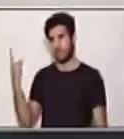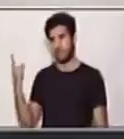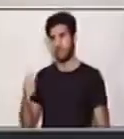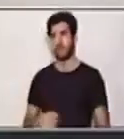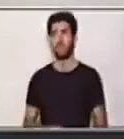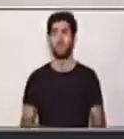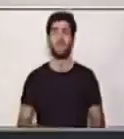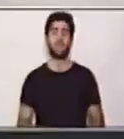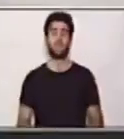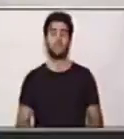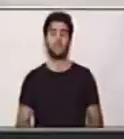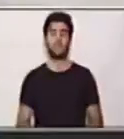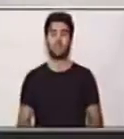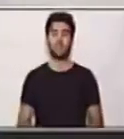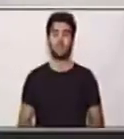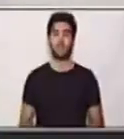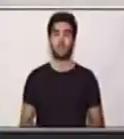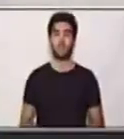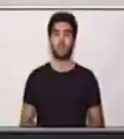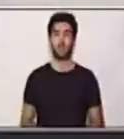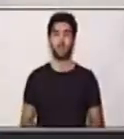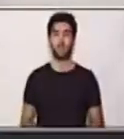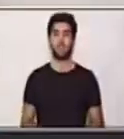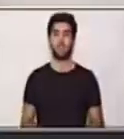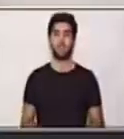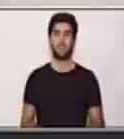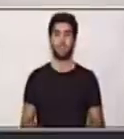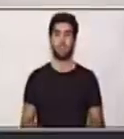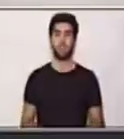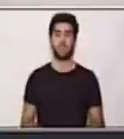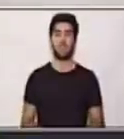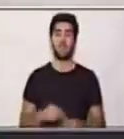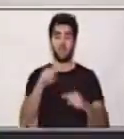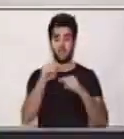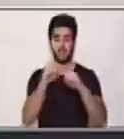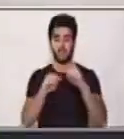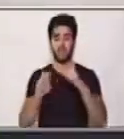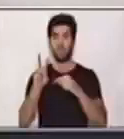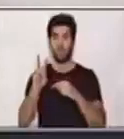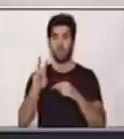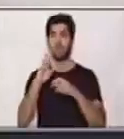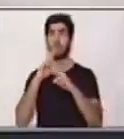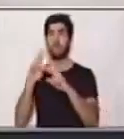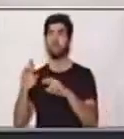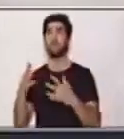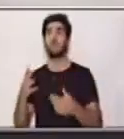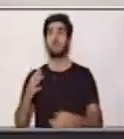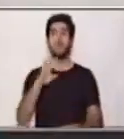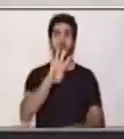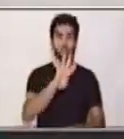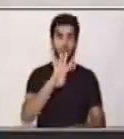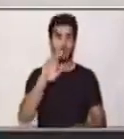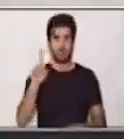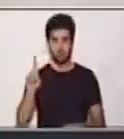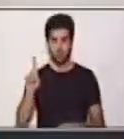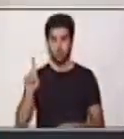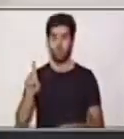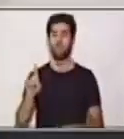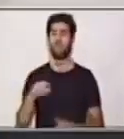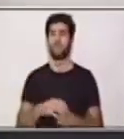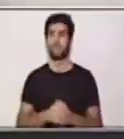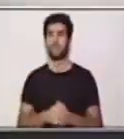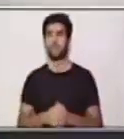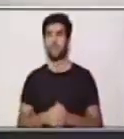superior. En este caso tenemos 17 más 24, dividido 2 nos da 41. La mitad